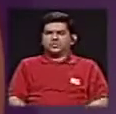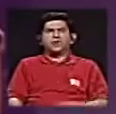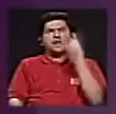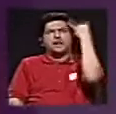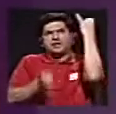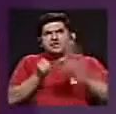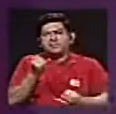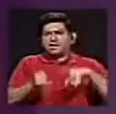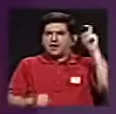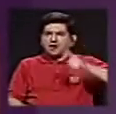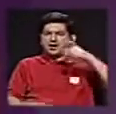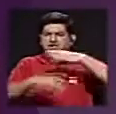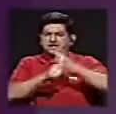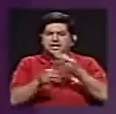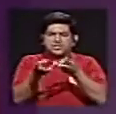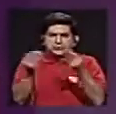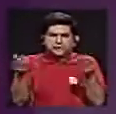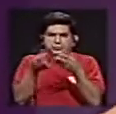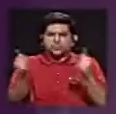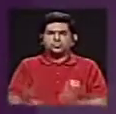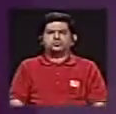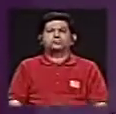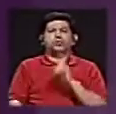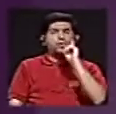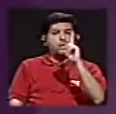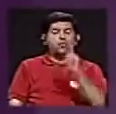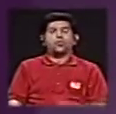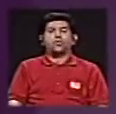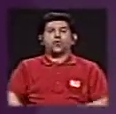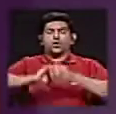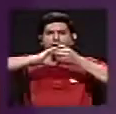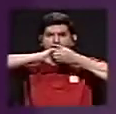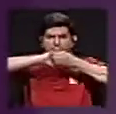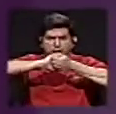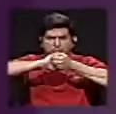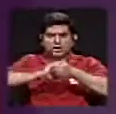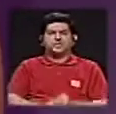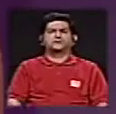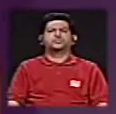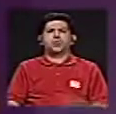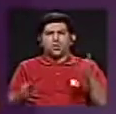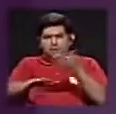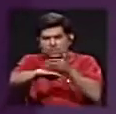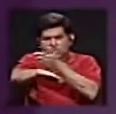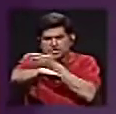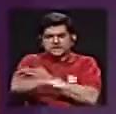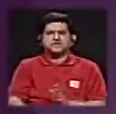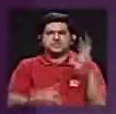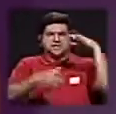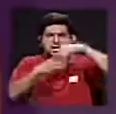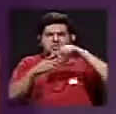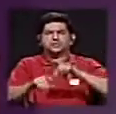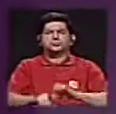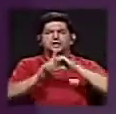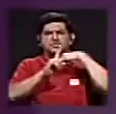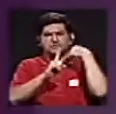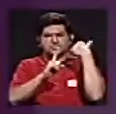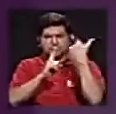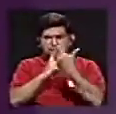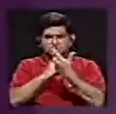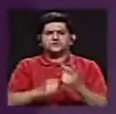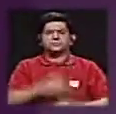de que había que hacer la solución era hacer una coalición progresista inclusiva solidaria de